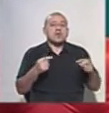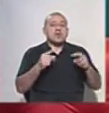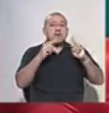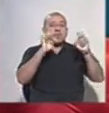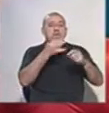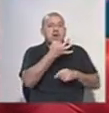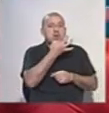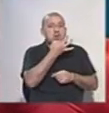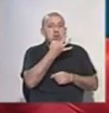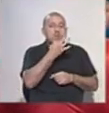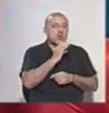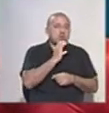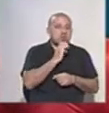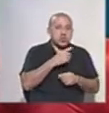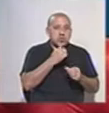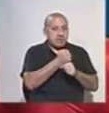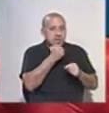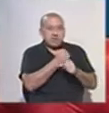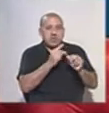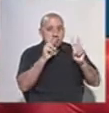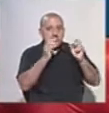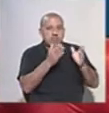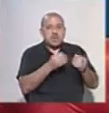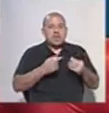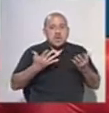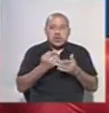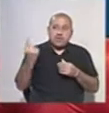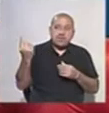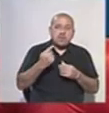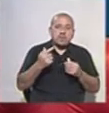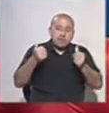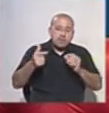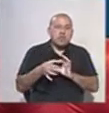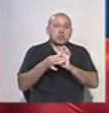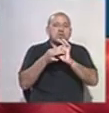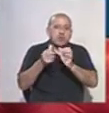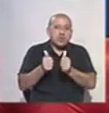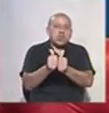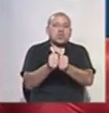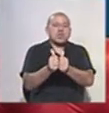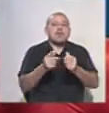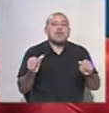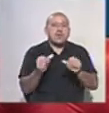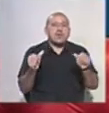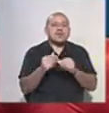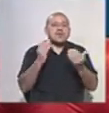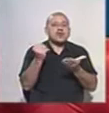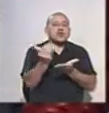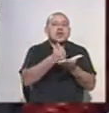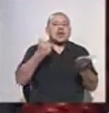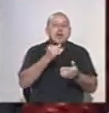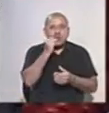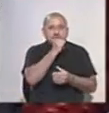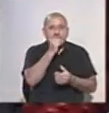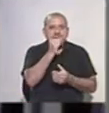humor, a la actuación. Y bueno, y ahora que él se vino para acá, es que vamos a juntarnos y hacer que nos quiten lo cantado. Ah, una